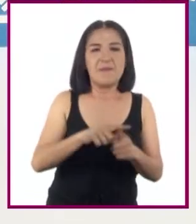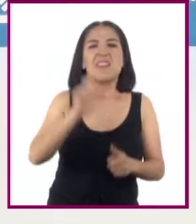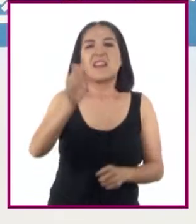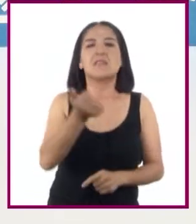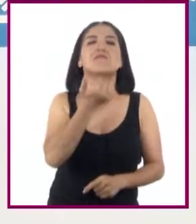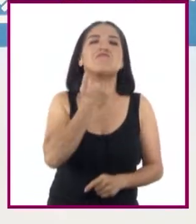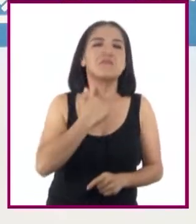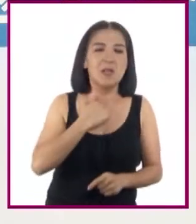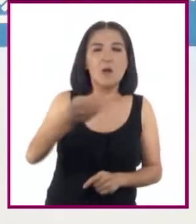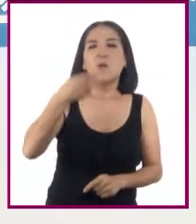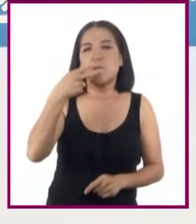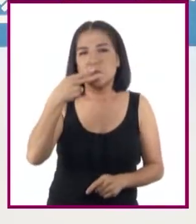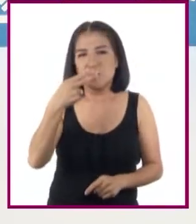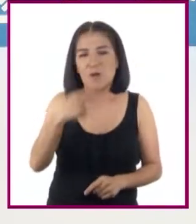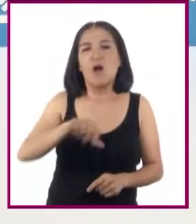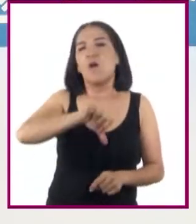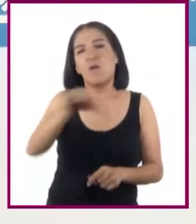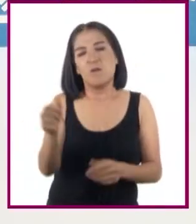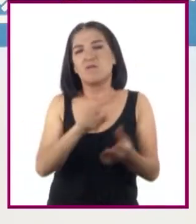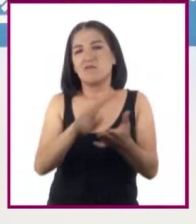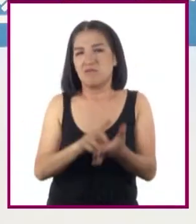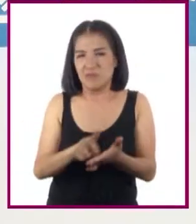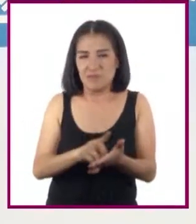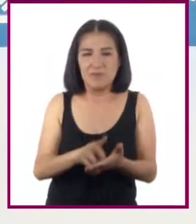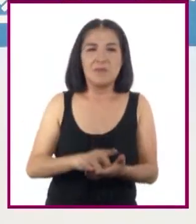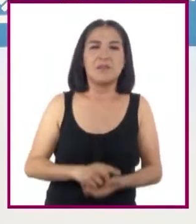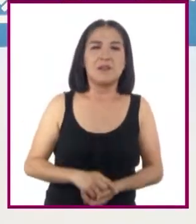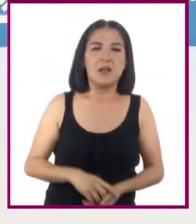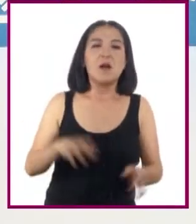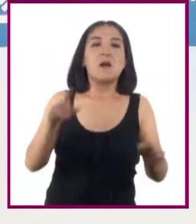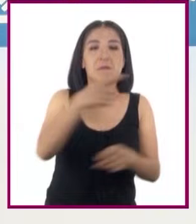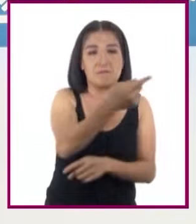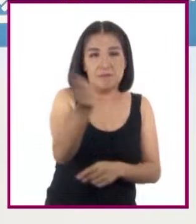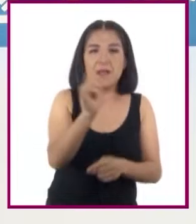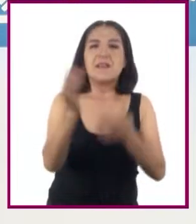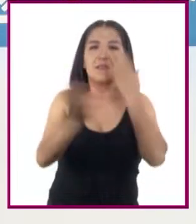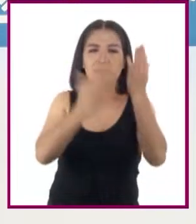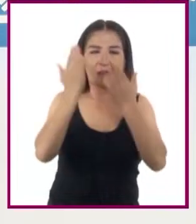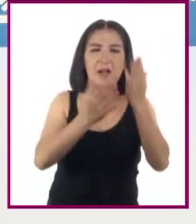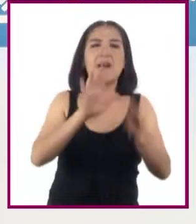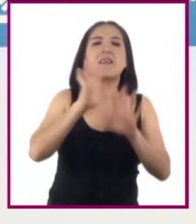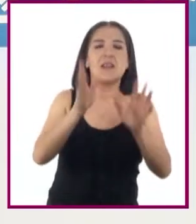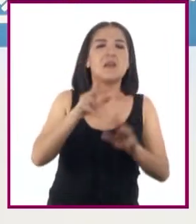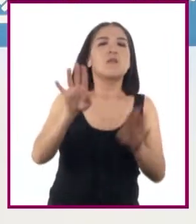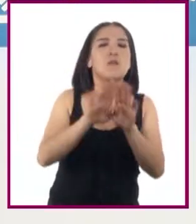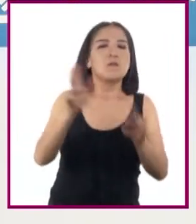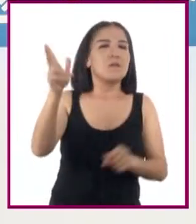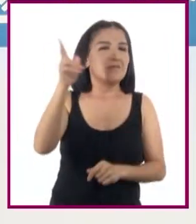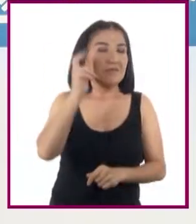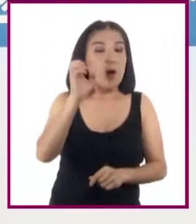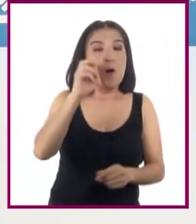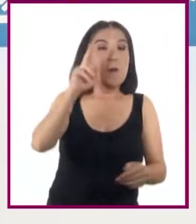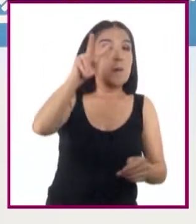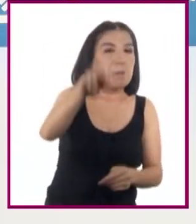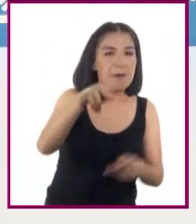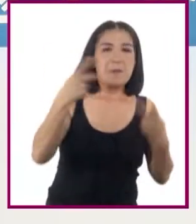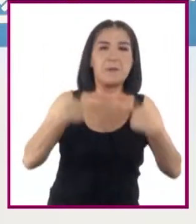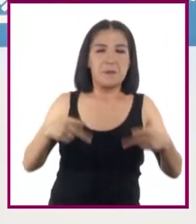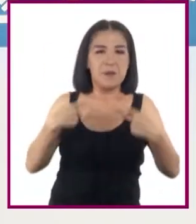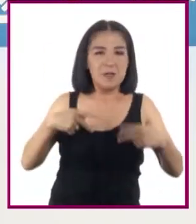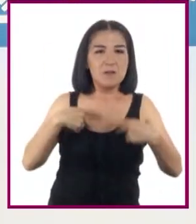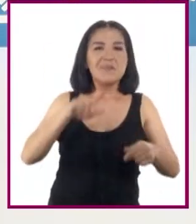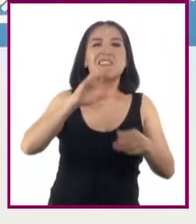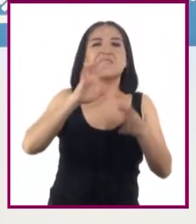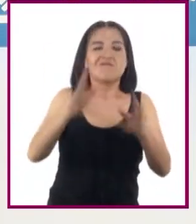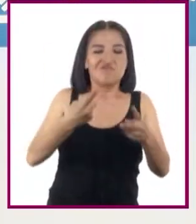alcohol, tabaco y otras drogas. Tal vez nuestros estudiantes hayan escuchado o leído de personas que